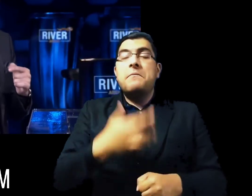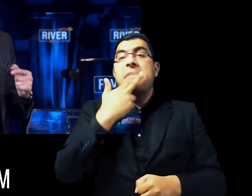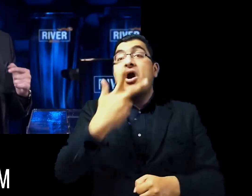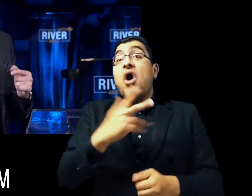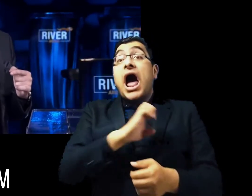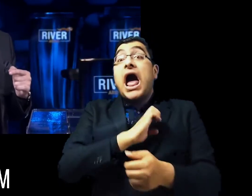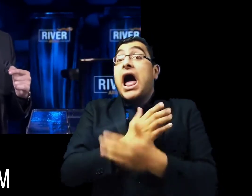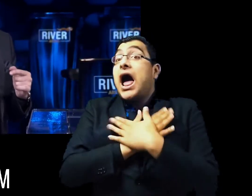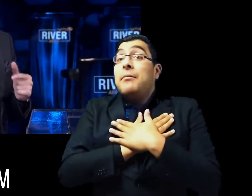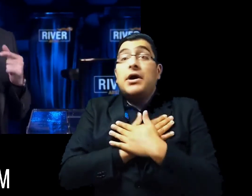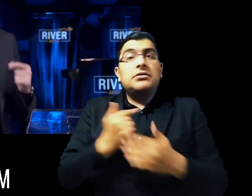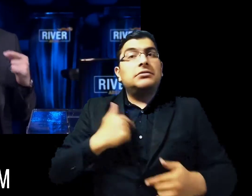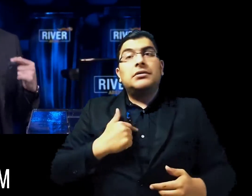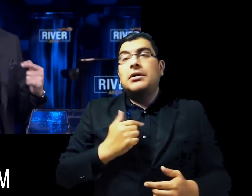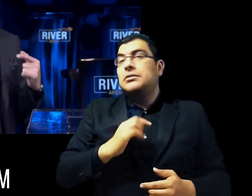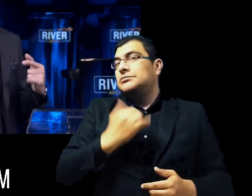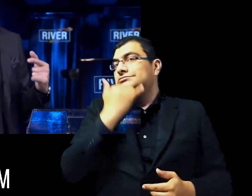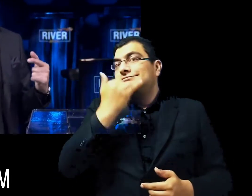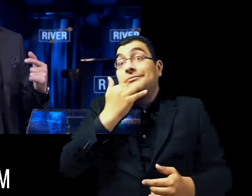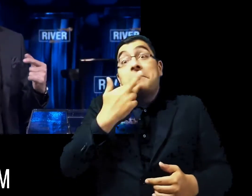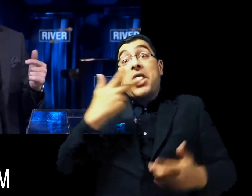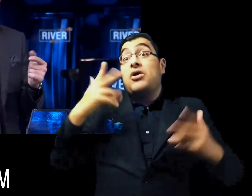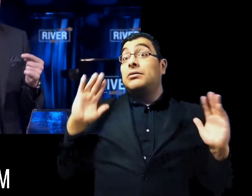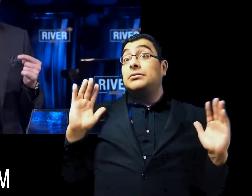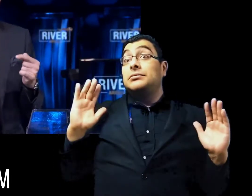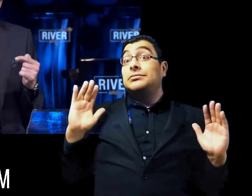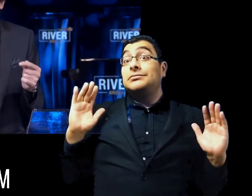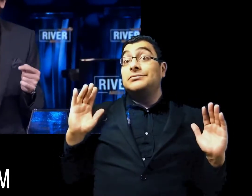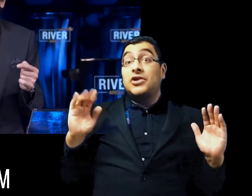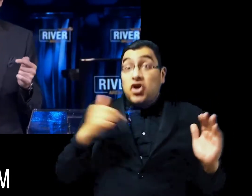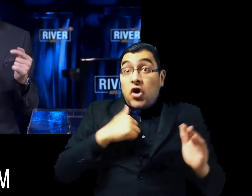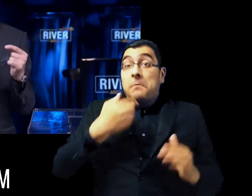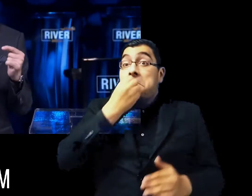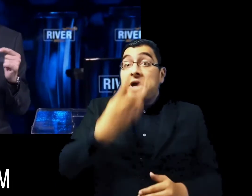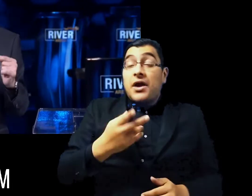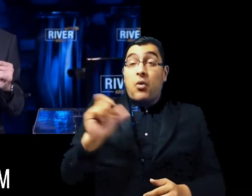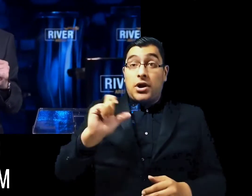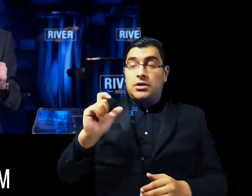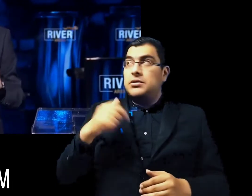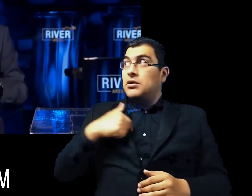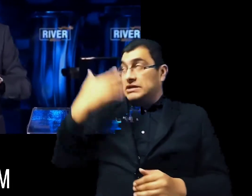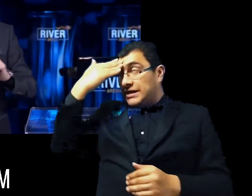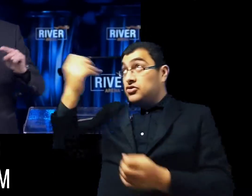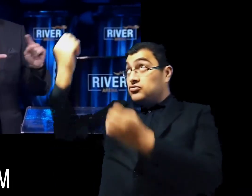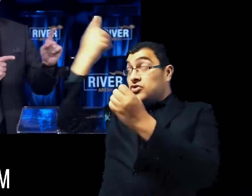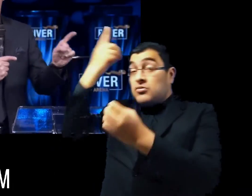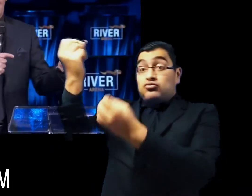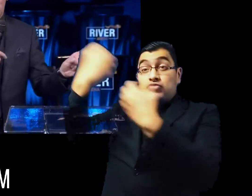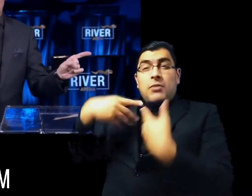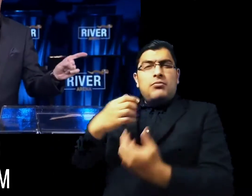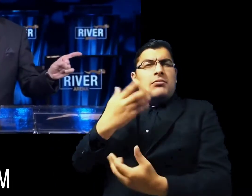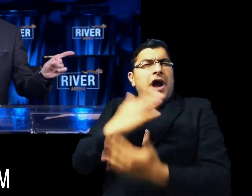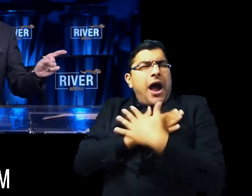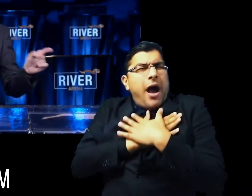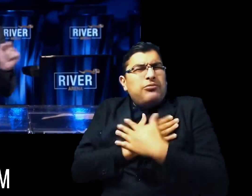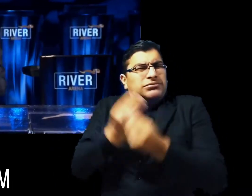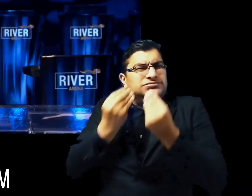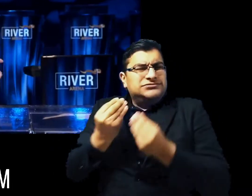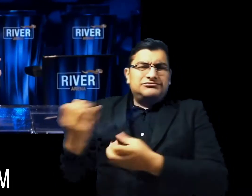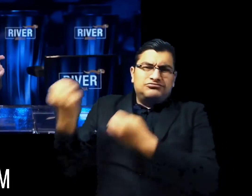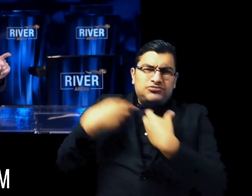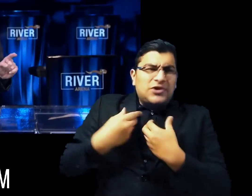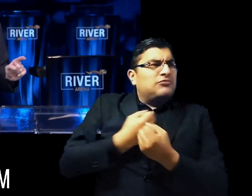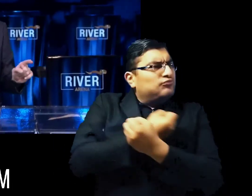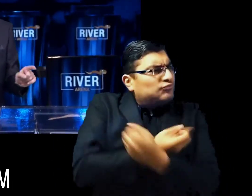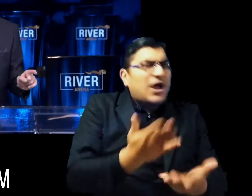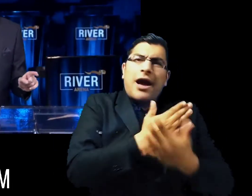amando. Eso es lo maravilloso cuando uno está consciente que recibió mucho amor y tiene que dar mucho amor. Porque todos